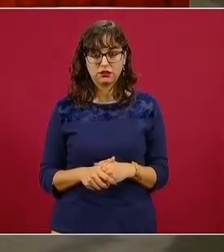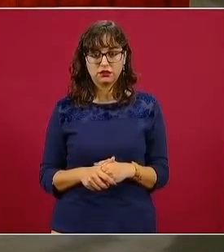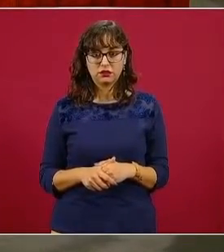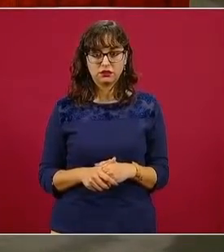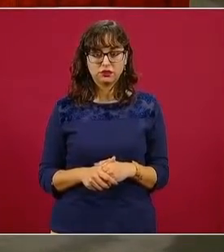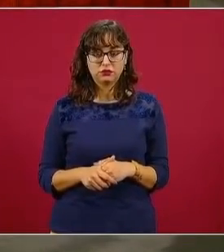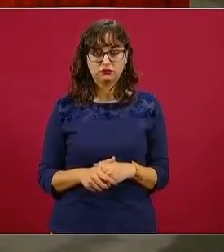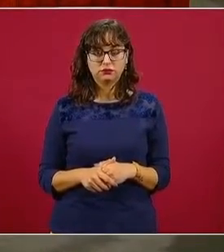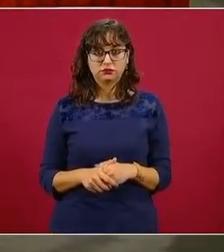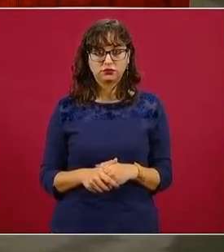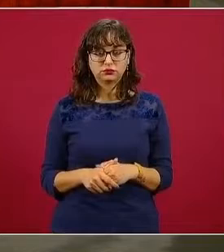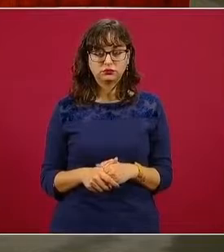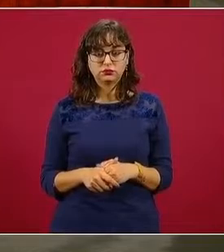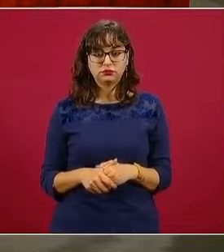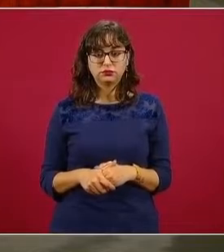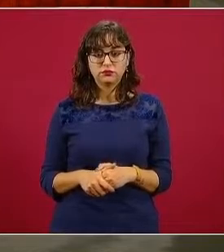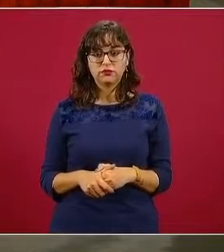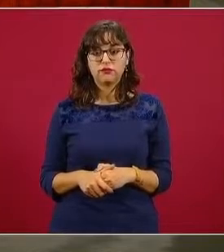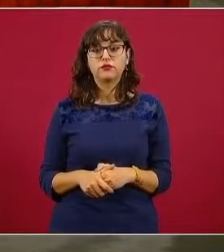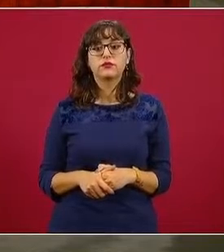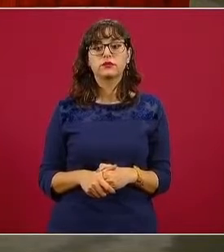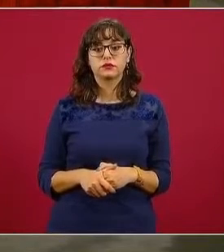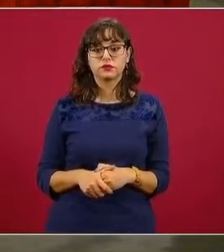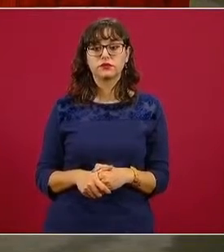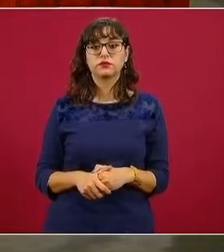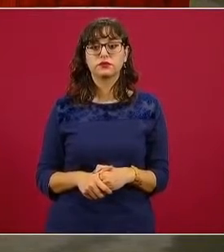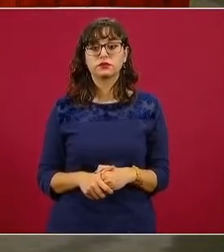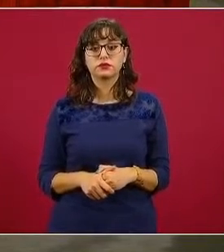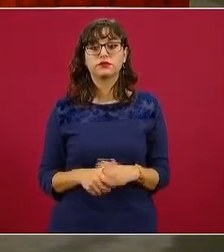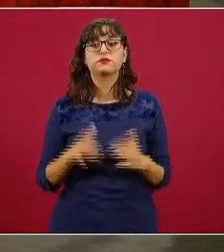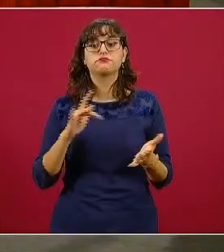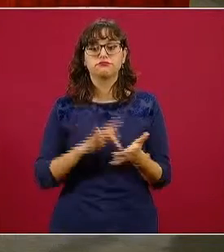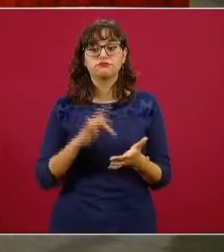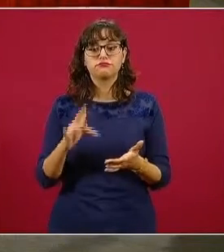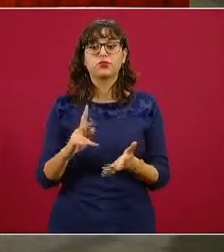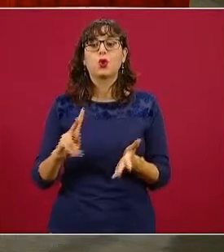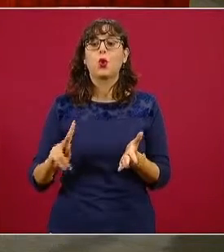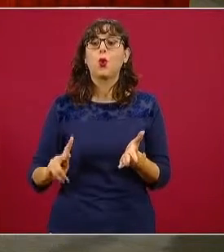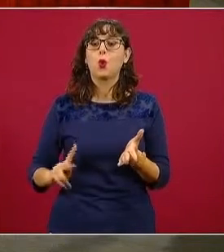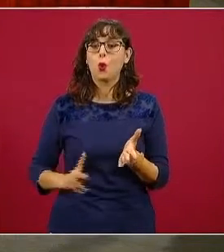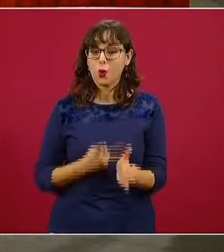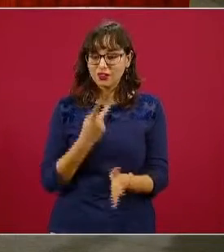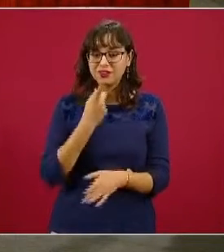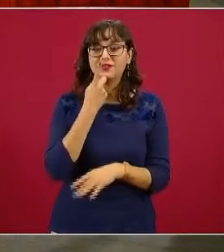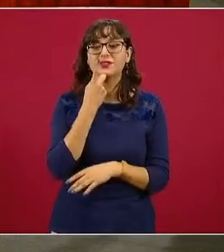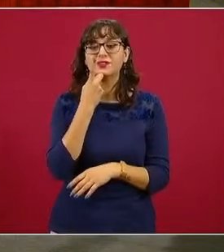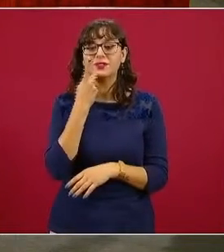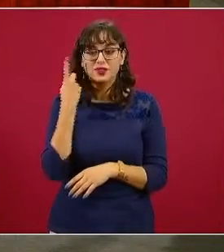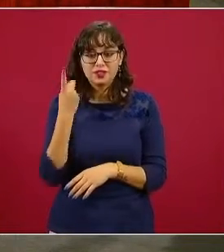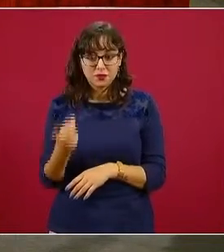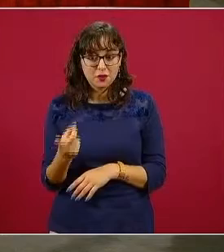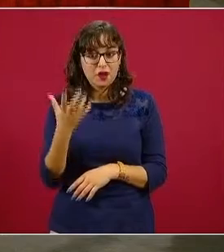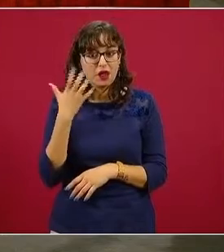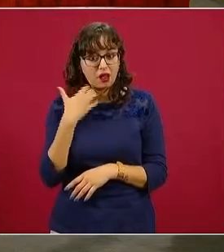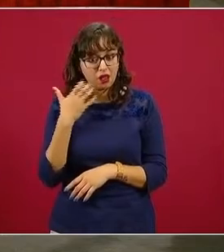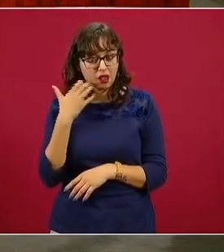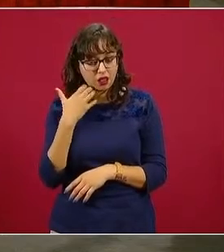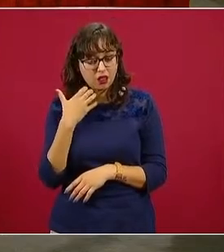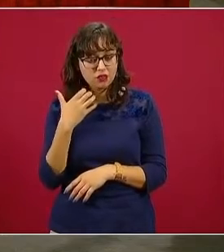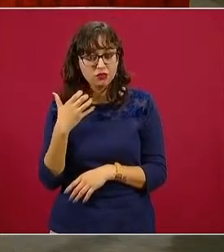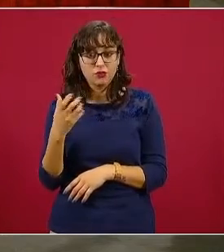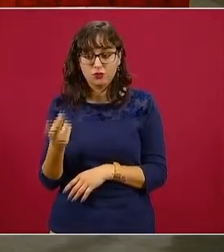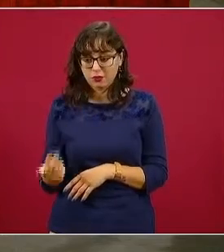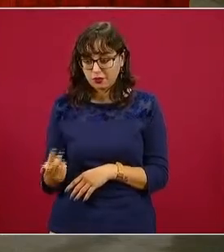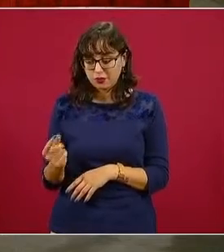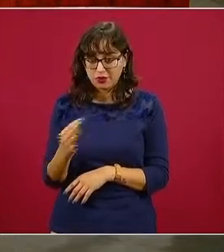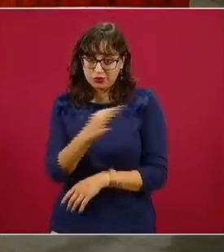pues muchas gracias. Nos da oportunidad de reafirmarlo. La vacunación es totalmente gratuita y esto